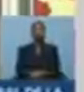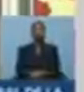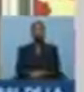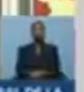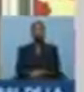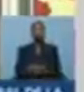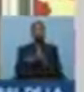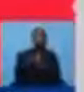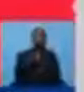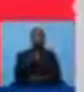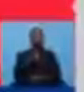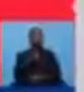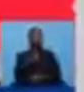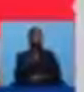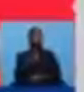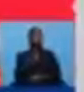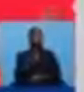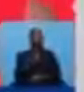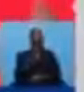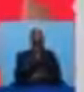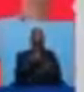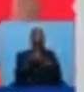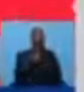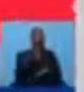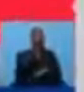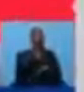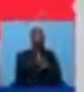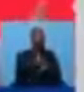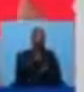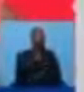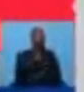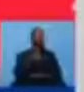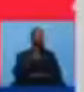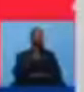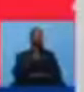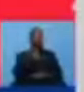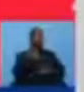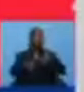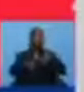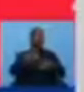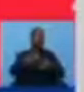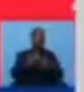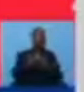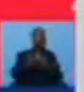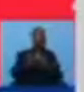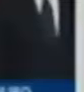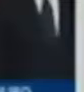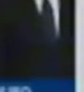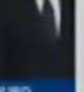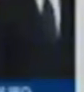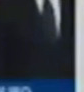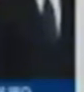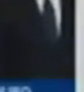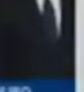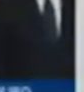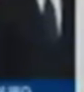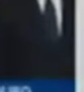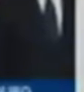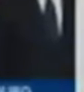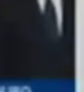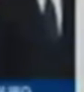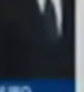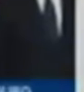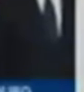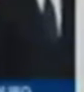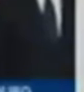autoritaria. En relación con la severidad de los castigos que estamos viendo y que mayormente los